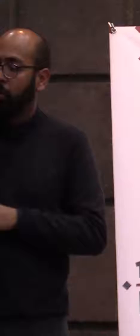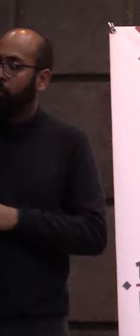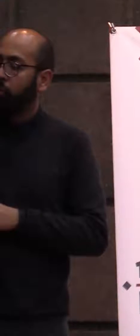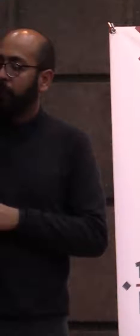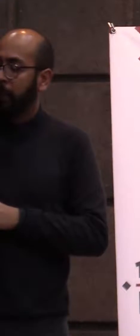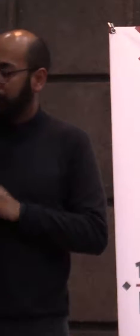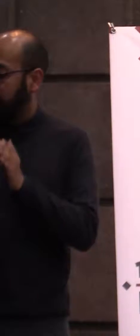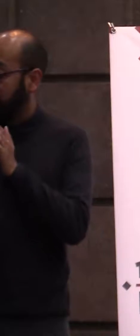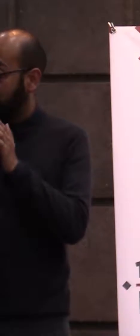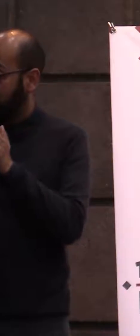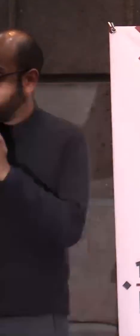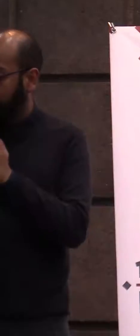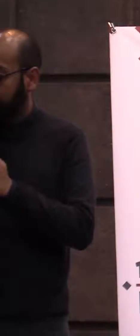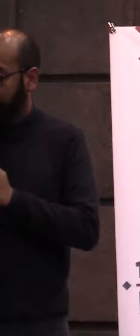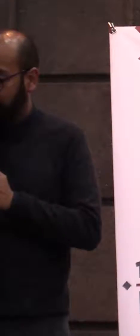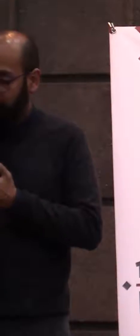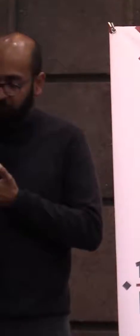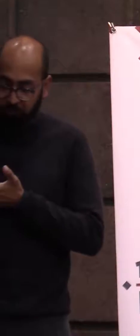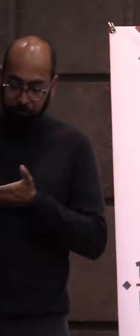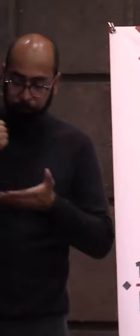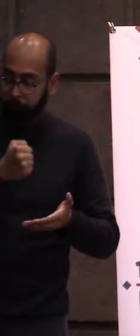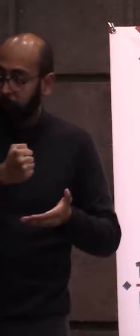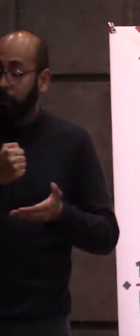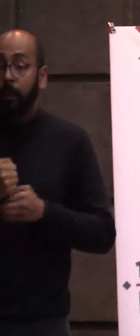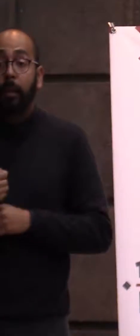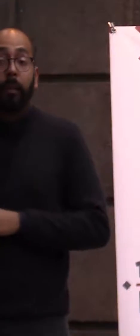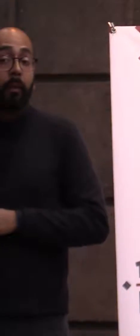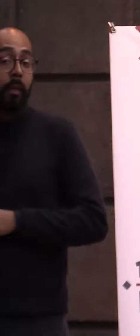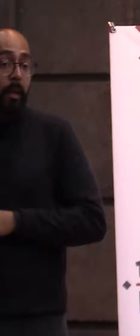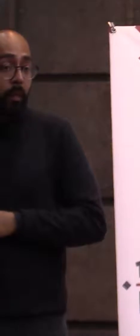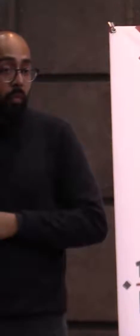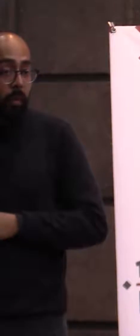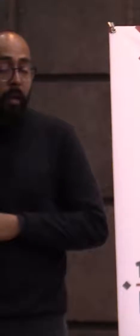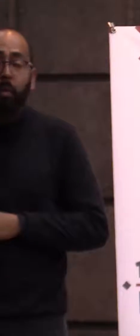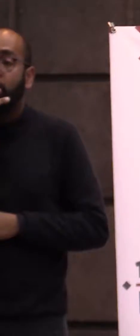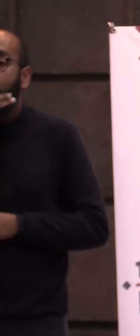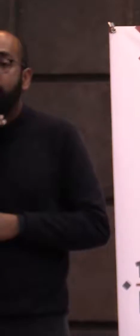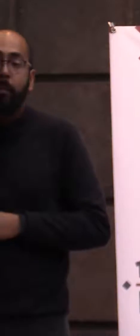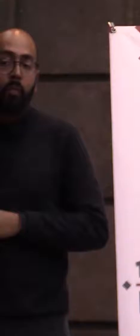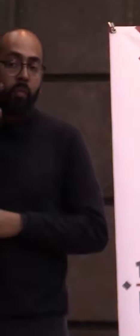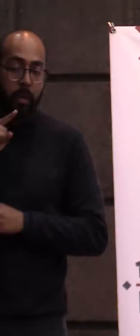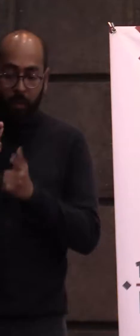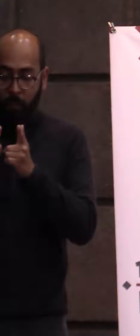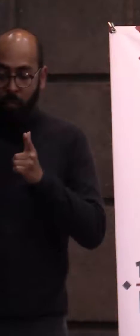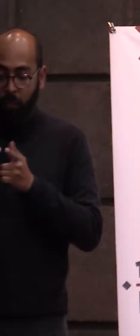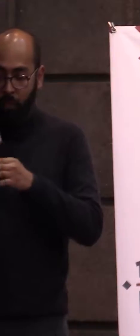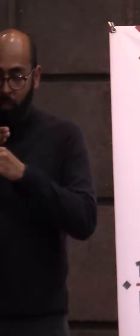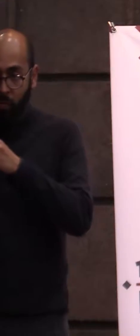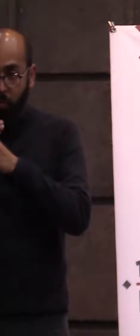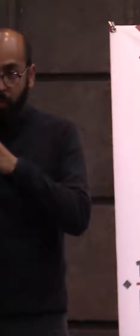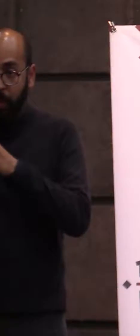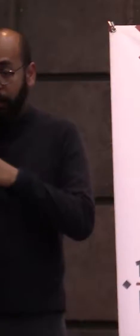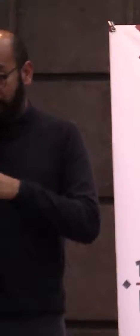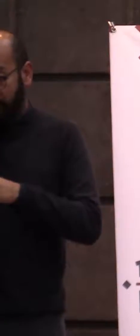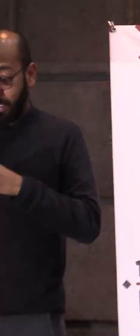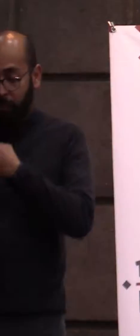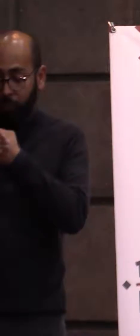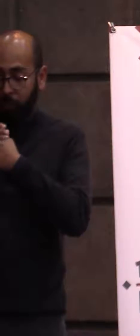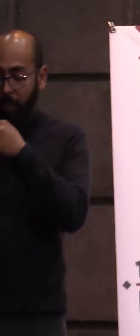59.797 millones de pesos. Las diputadas y los diputados de Morena, para el